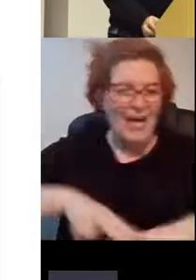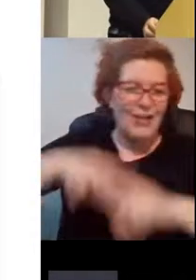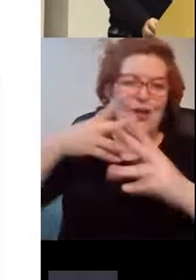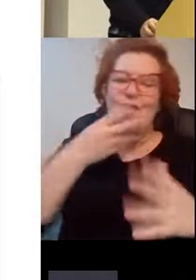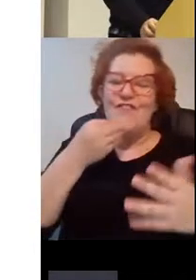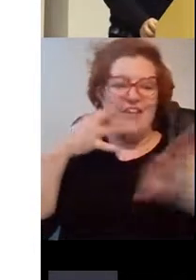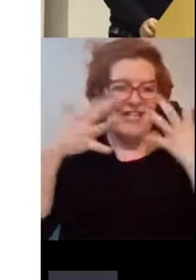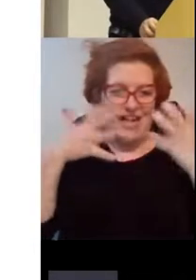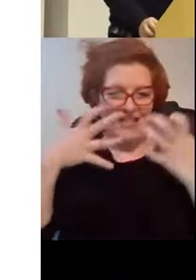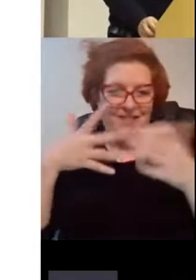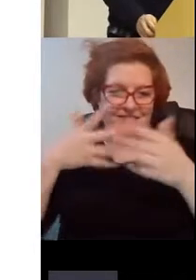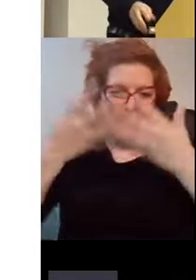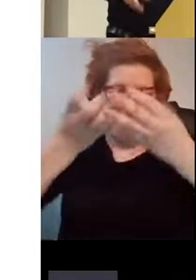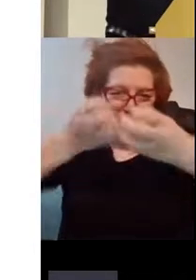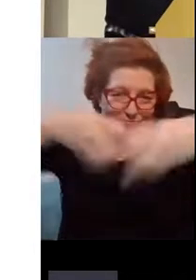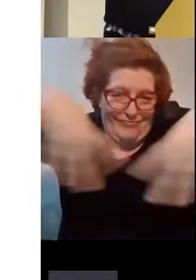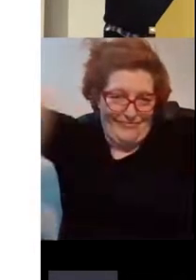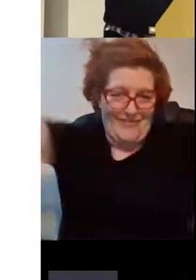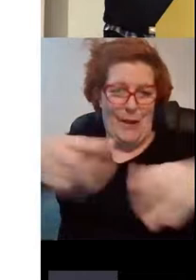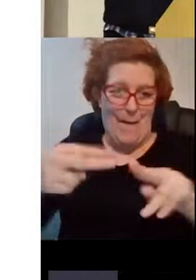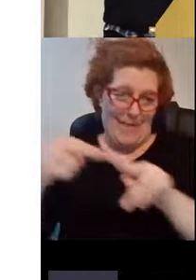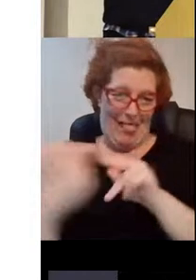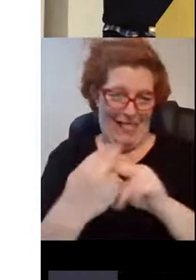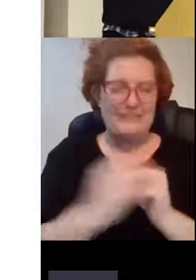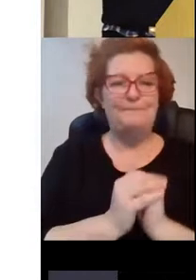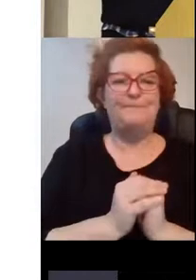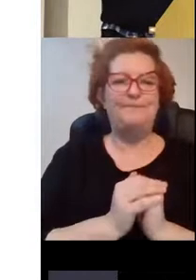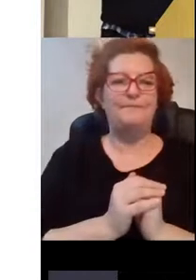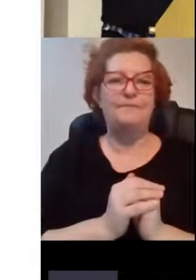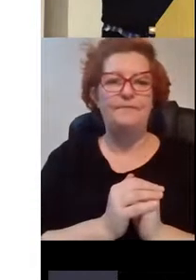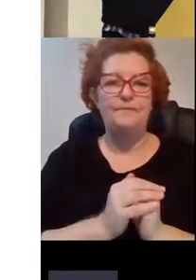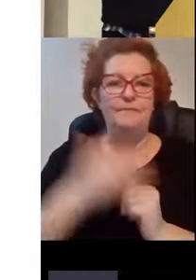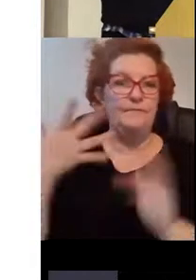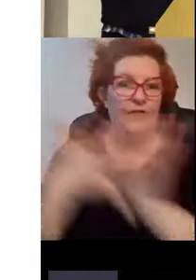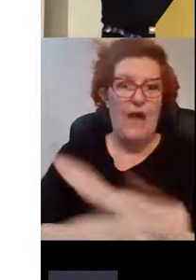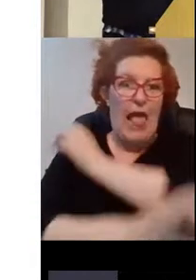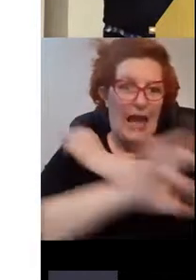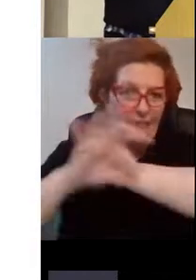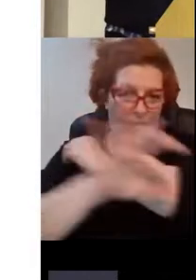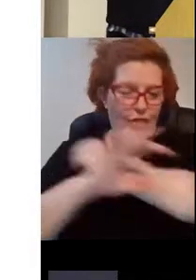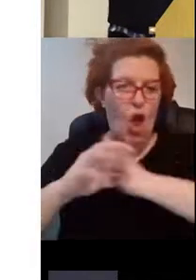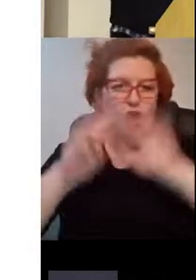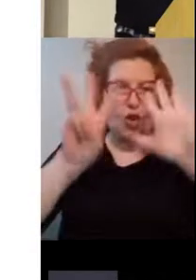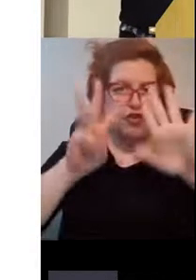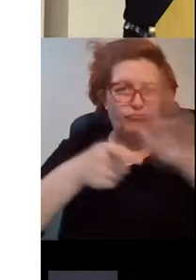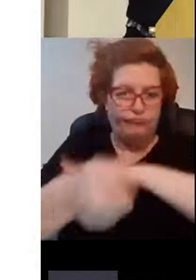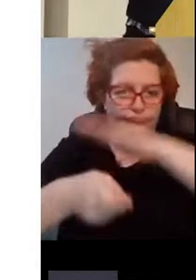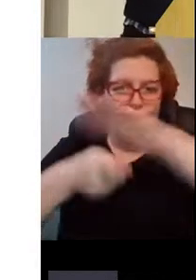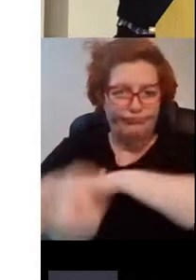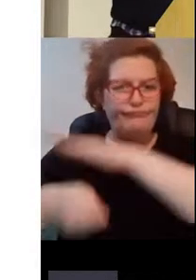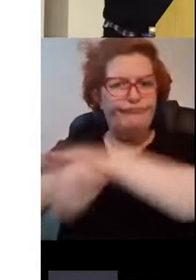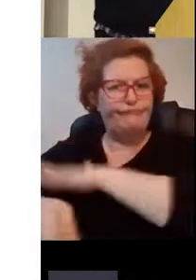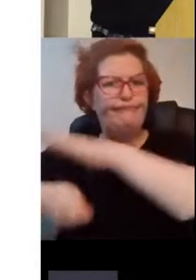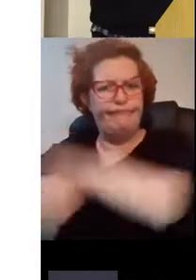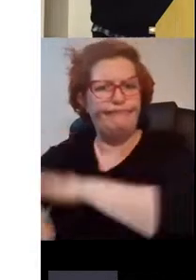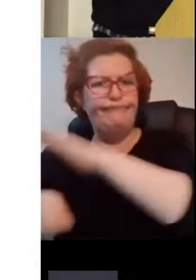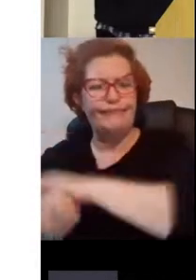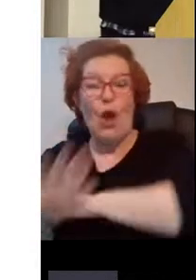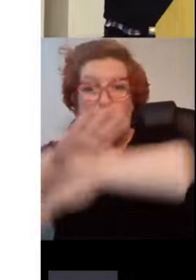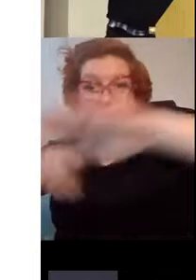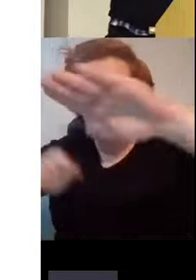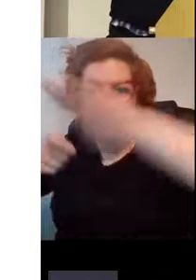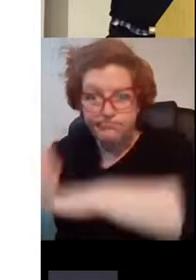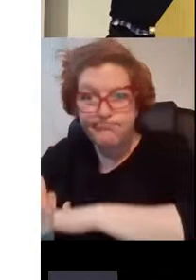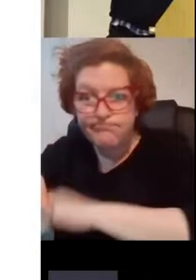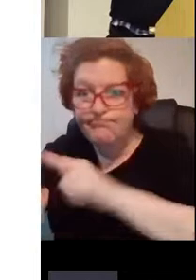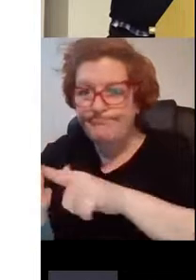pasar. Y bueno, al final de esas 8 entregas, la última y la que tiene un porcentaje de evaluación más alto es esa